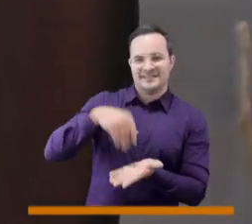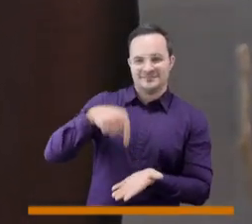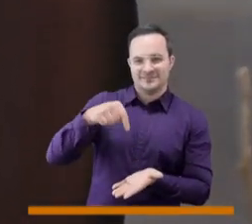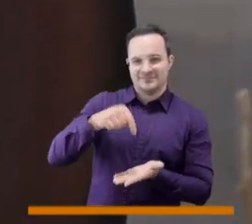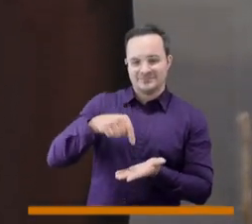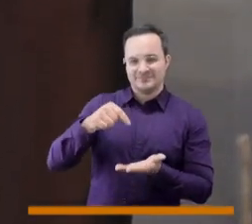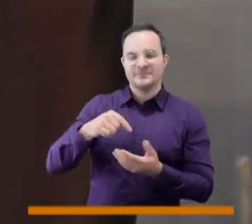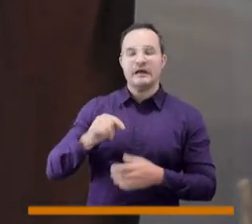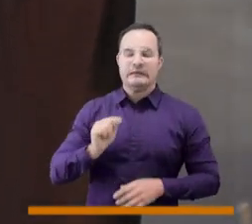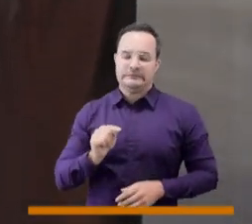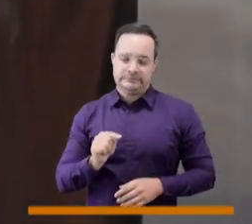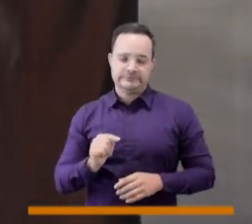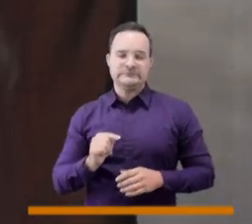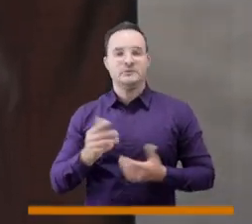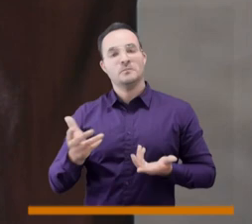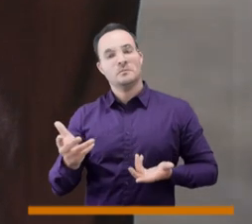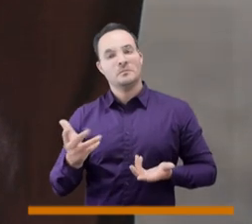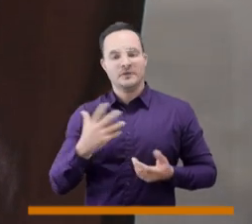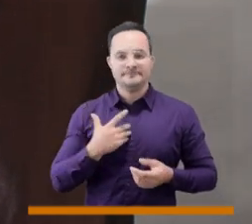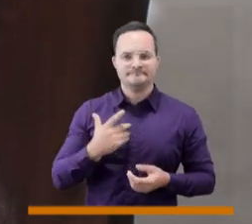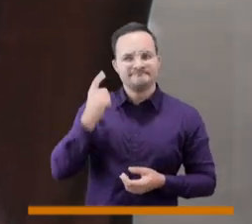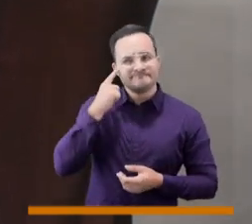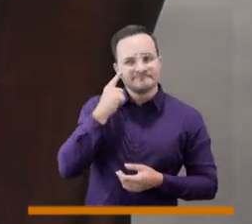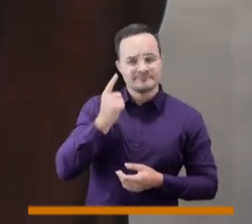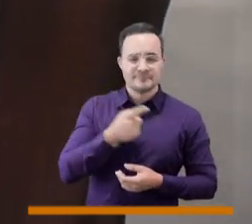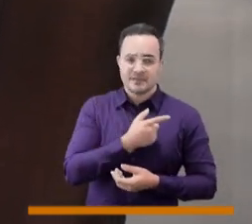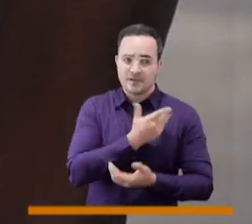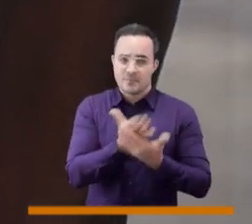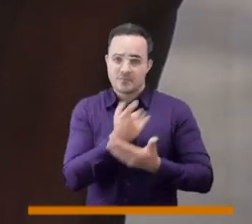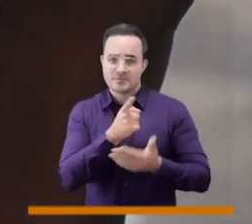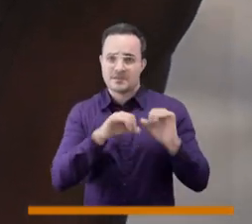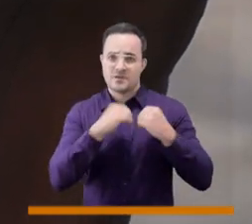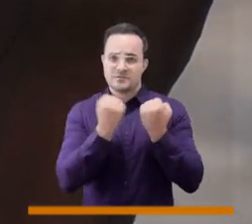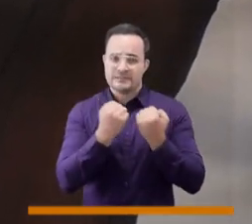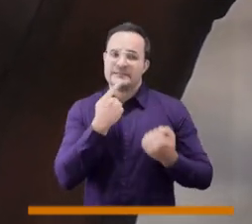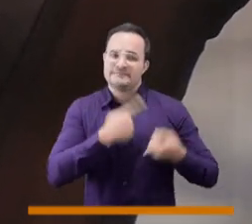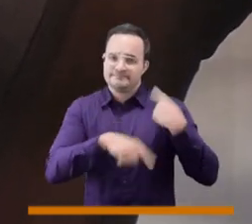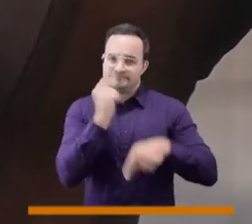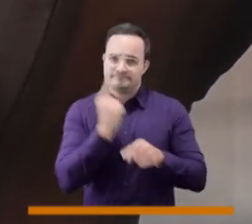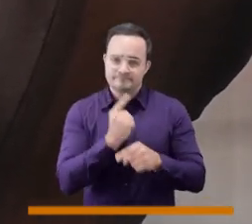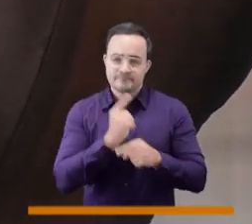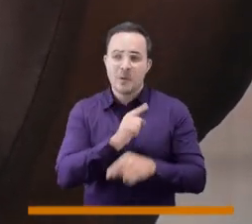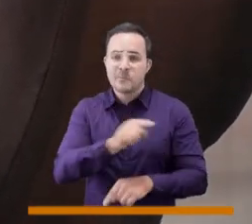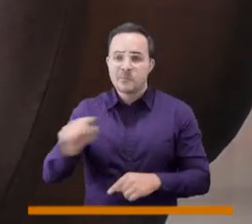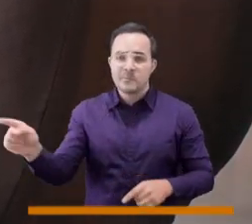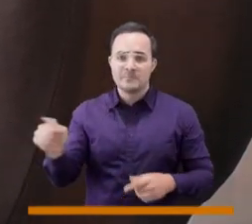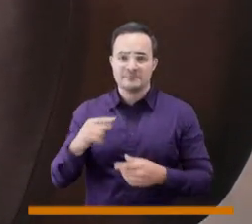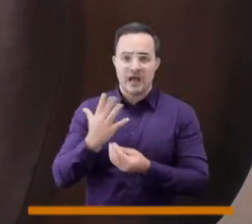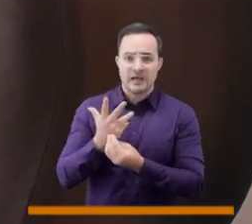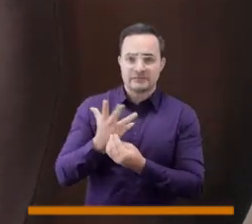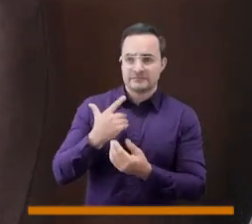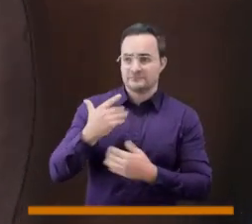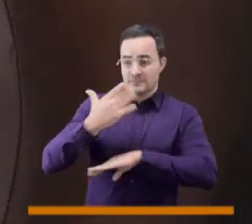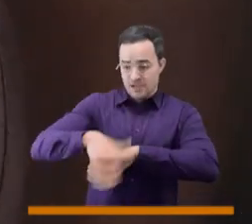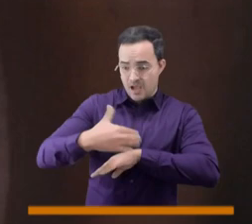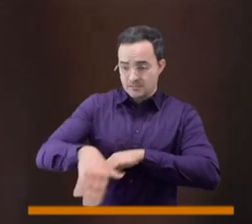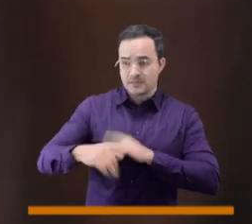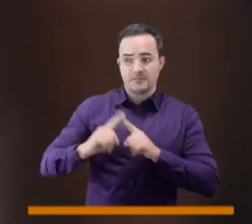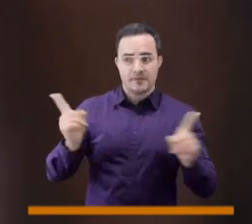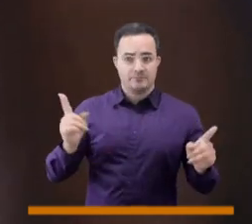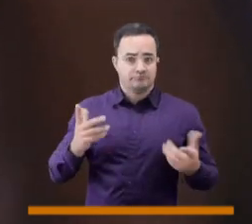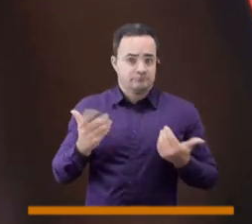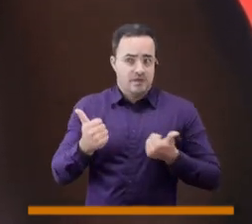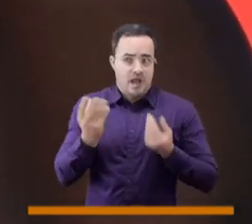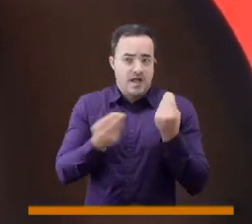idea con el proyecto de acuerdo que ha mencionado ahora el concejal es poder dignificar y resaltar el arte de los artistas de calle como se